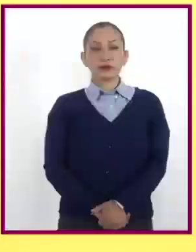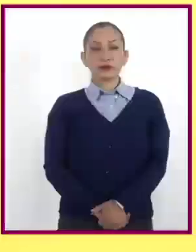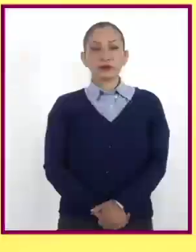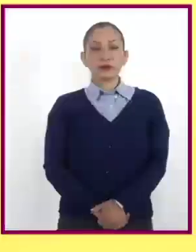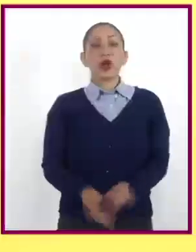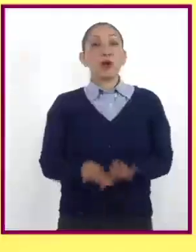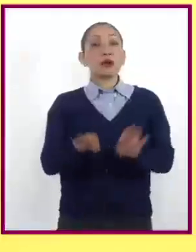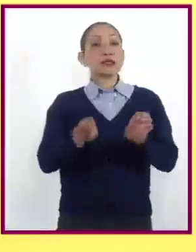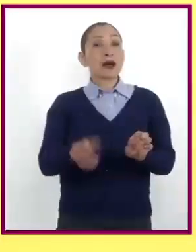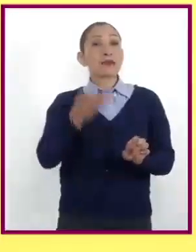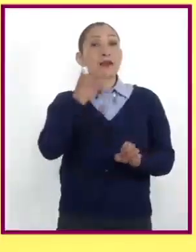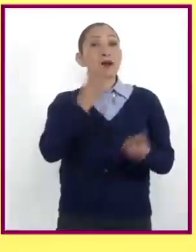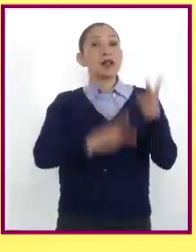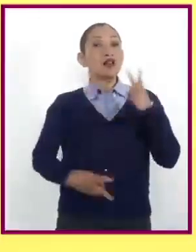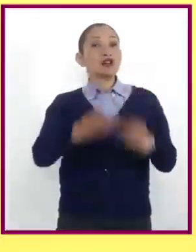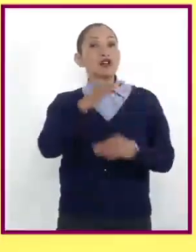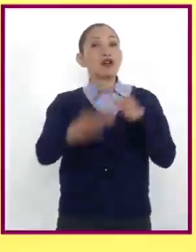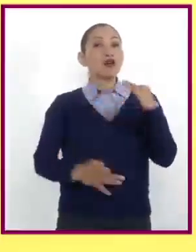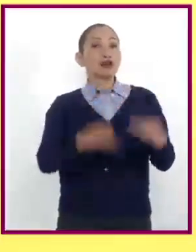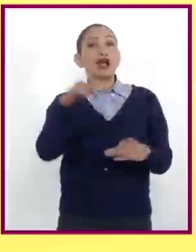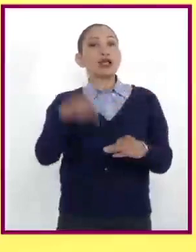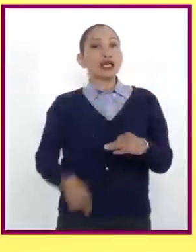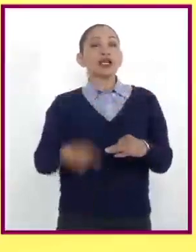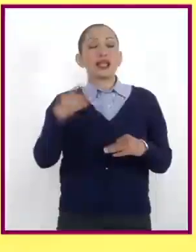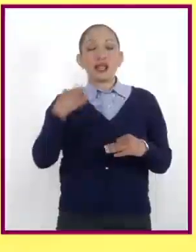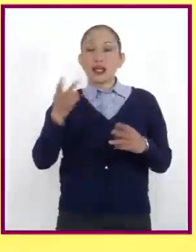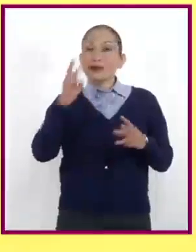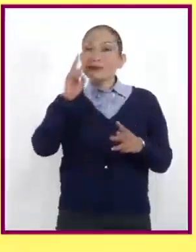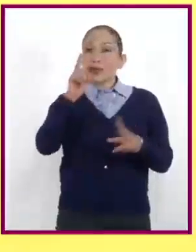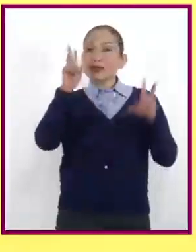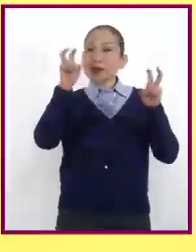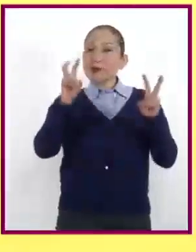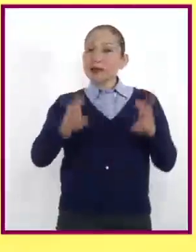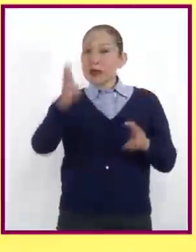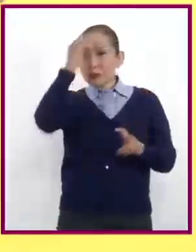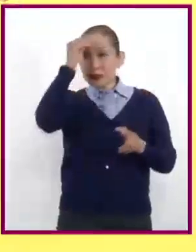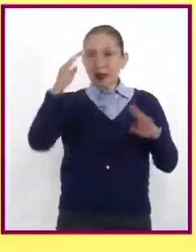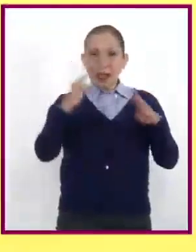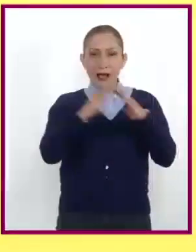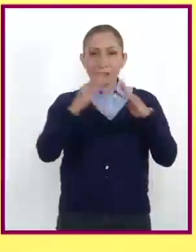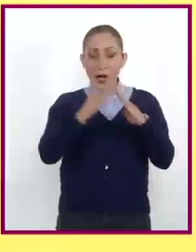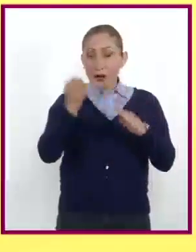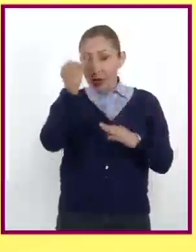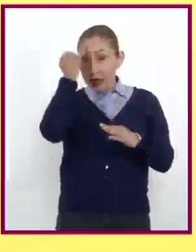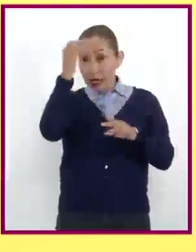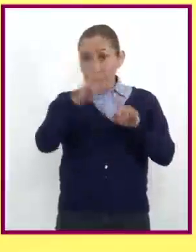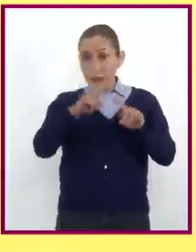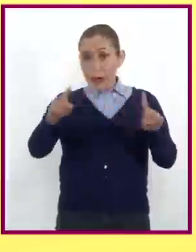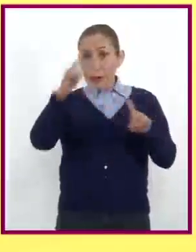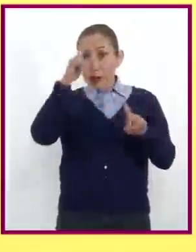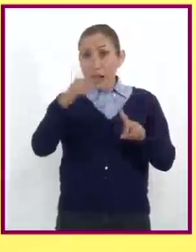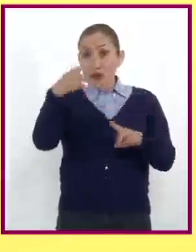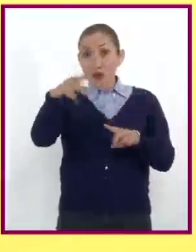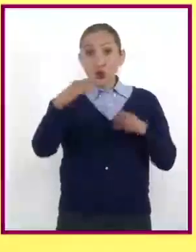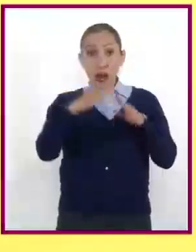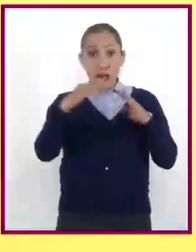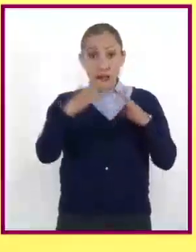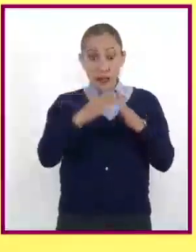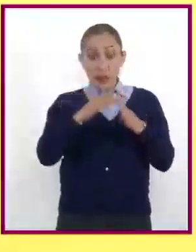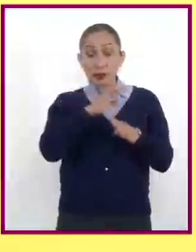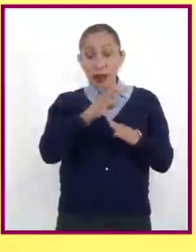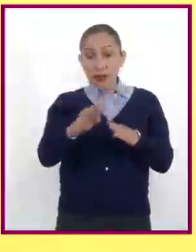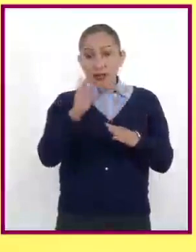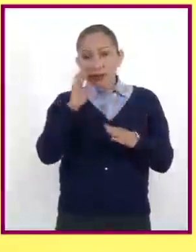¿Cómo están? Sean bienvenidas y bienvenidos a la programación de Aprende en Casa. Una propuesta diferente para que desde su hogar